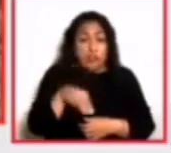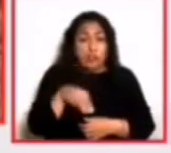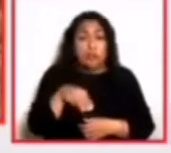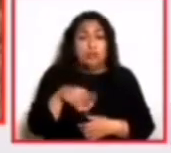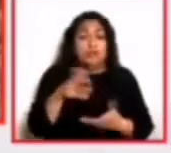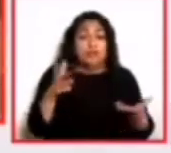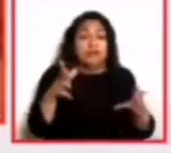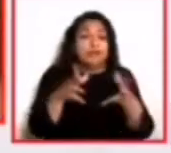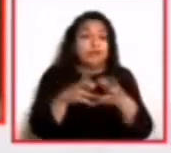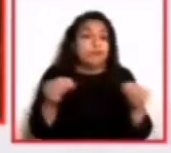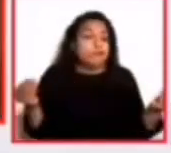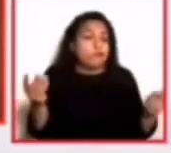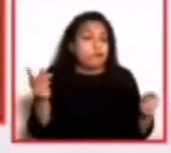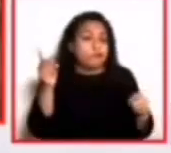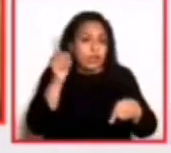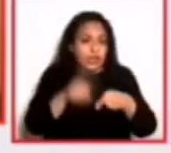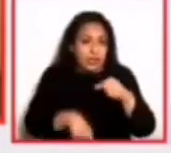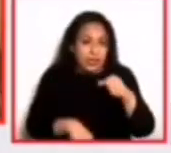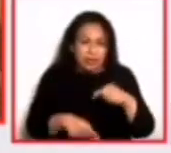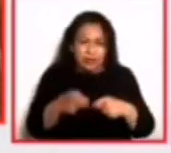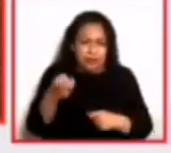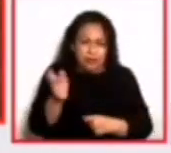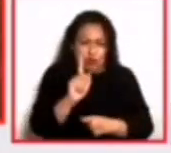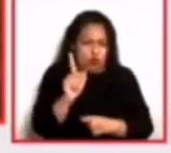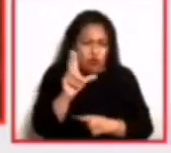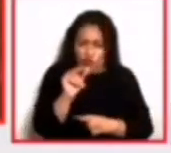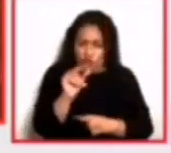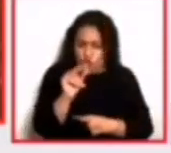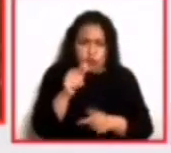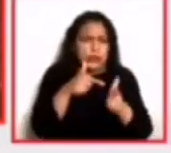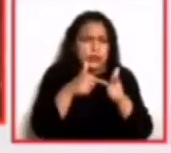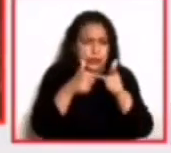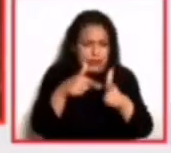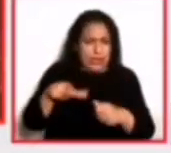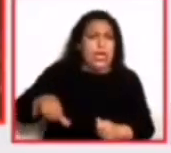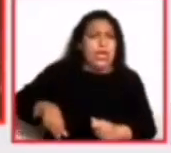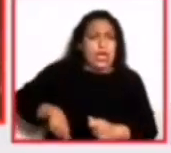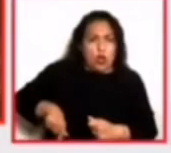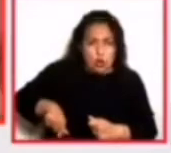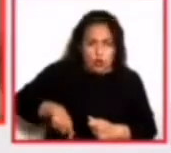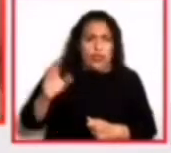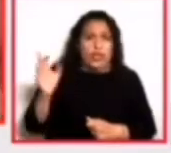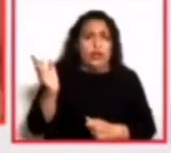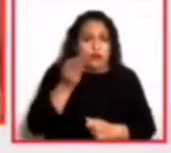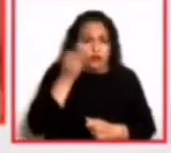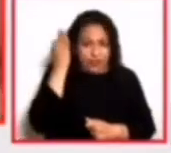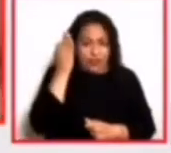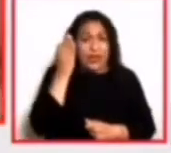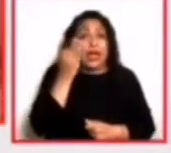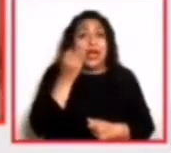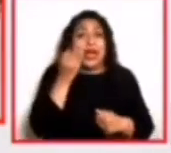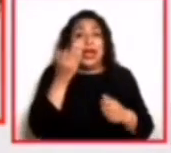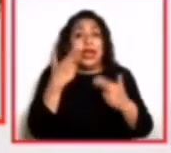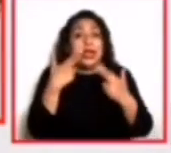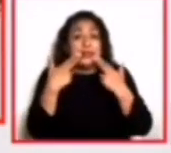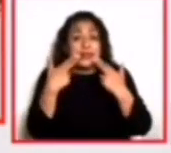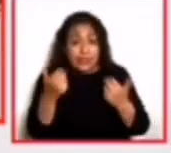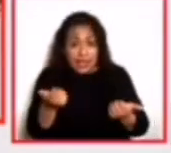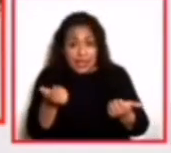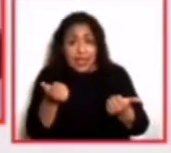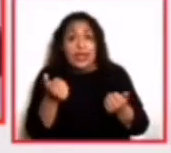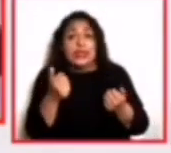a desaparecer, cosa que no es así. El gobierno federal, la Secretaría de Hacienda ya